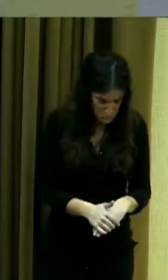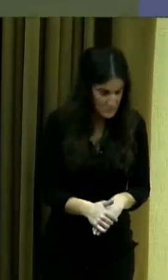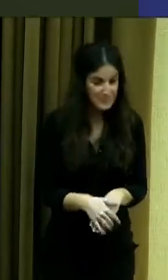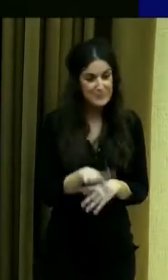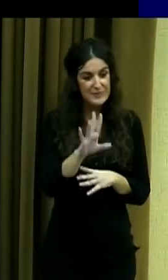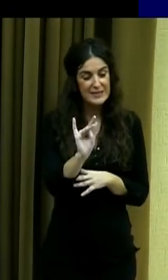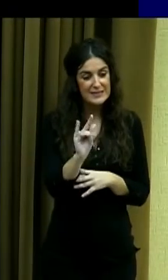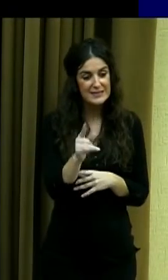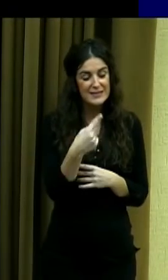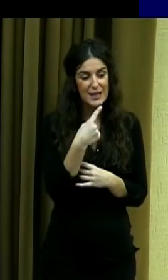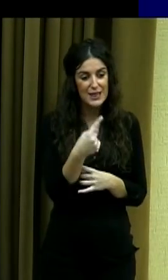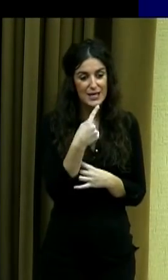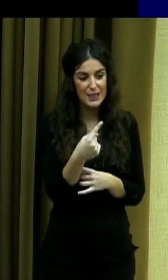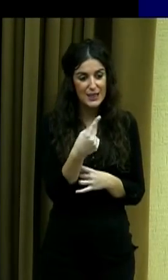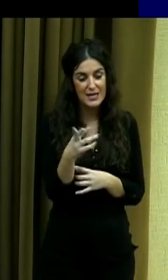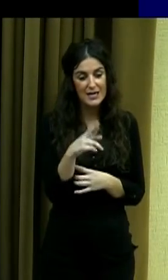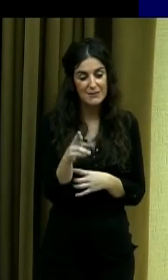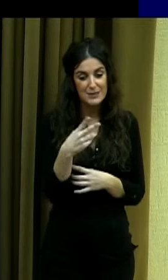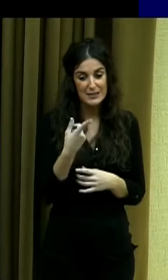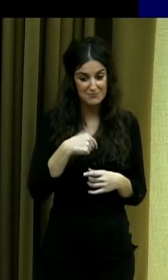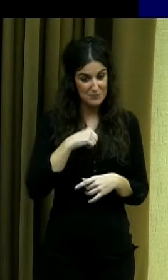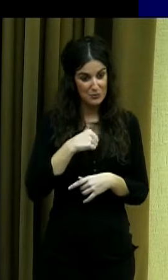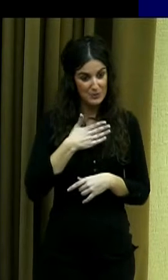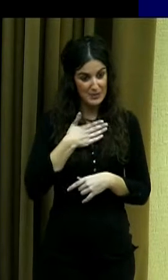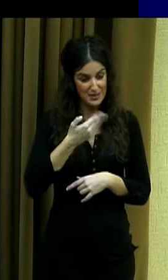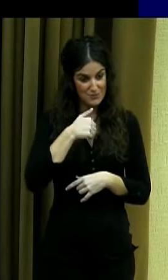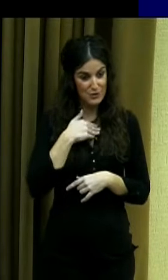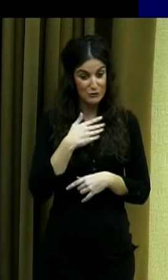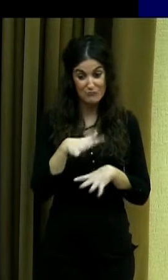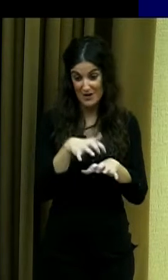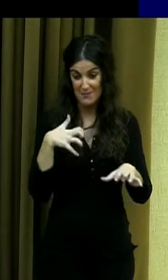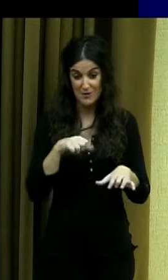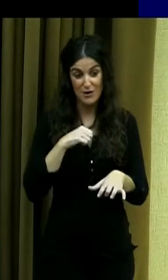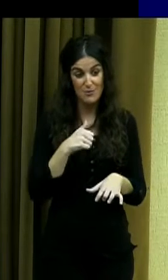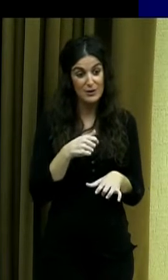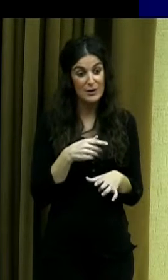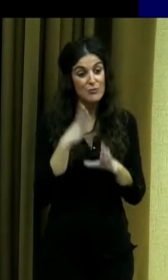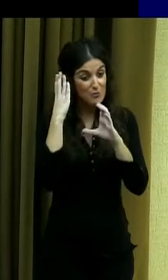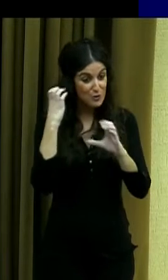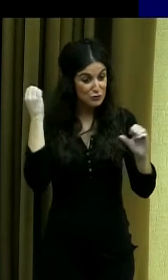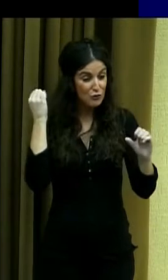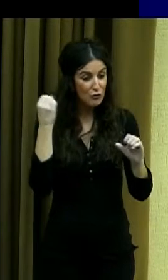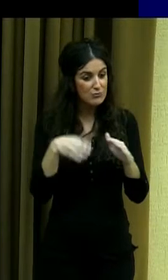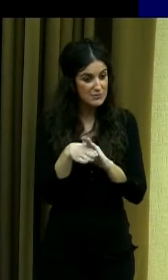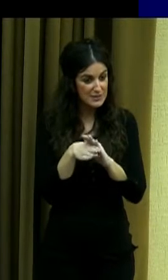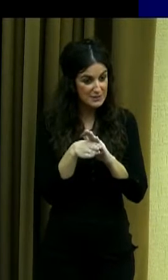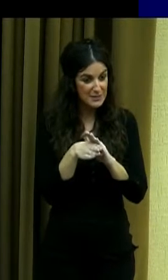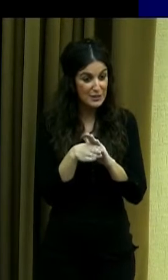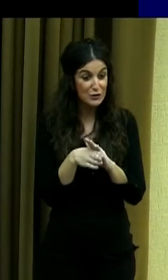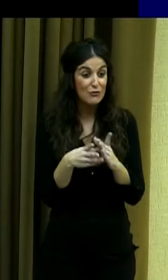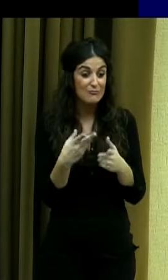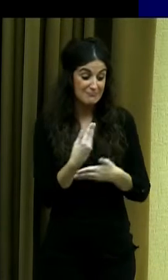Sí quiero incidir en que en nuestro hospital y, bueno, en general en la mayoría de hospitales tenemos un protocolo de seguimiento del lactante de riesgo